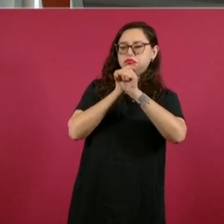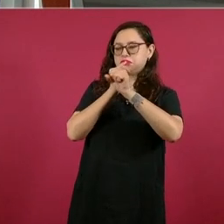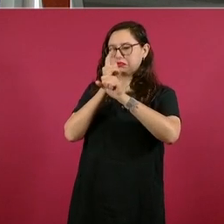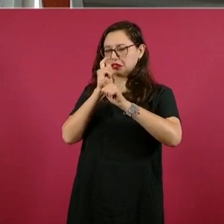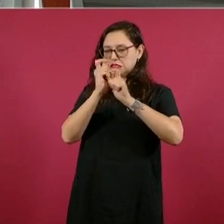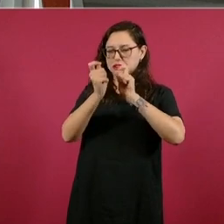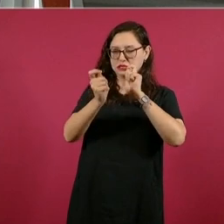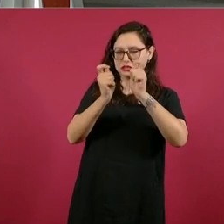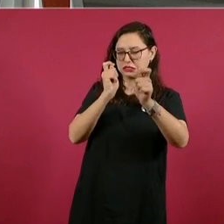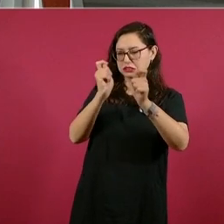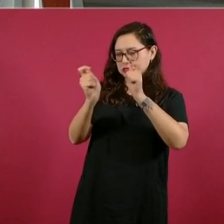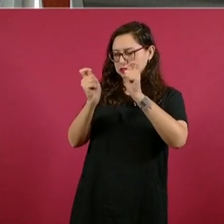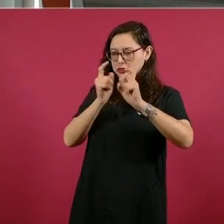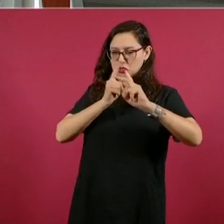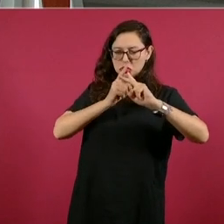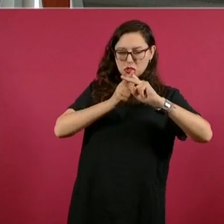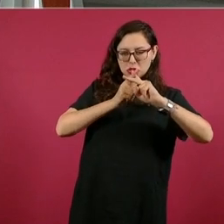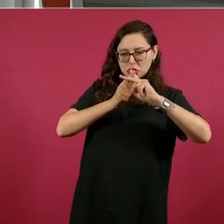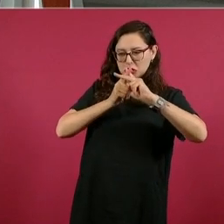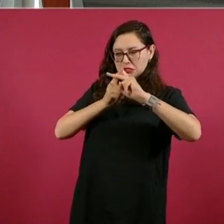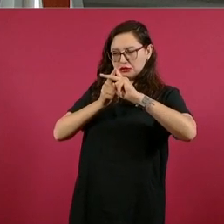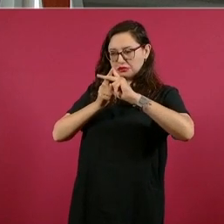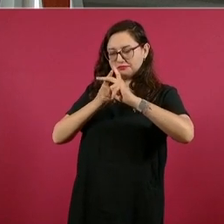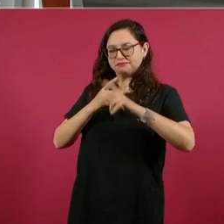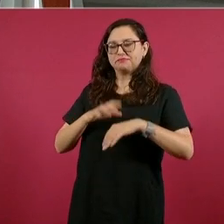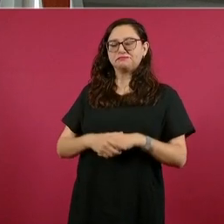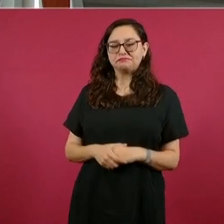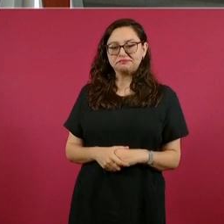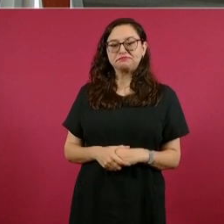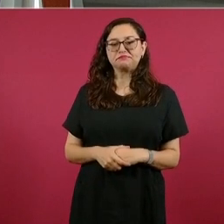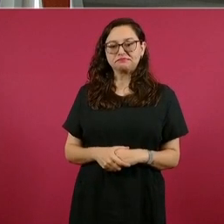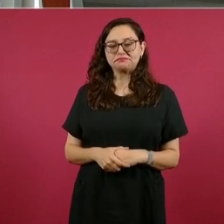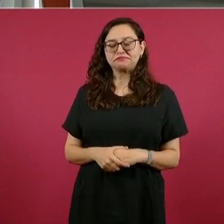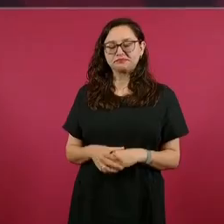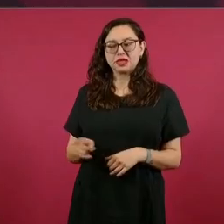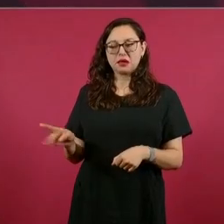saben que eso es lo que nos conviene